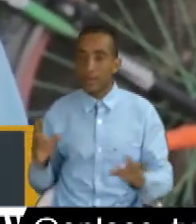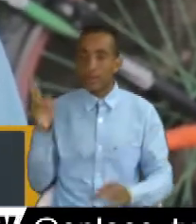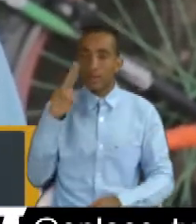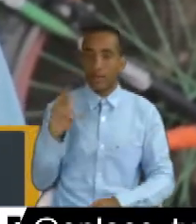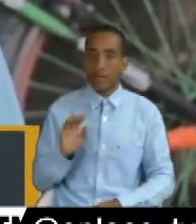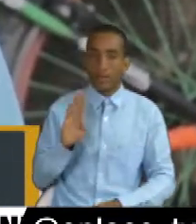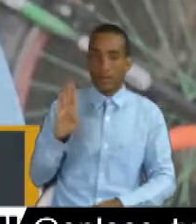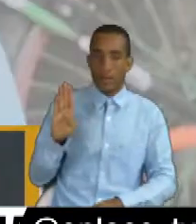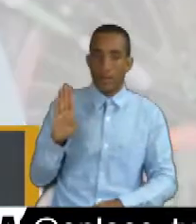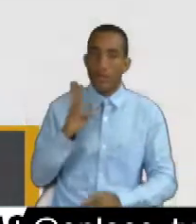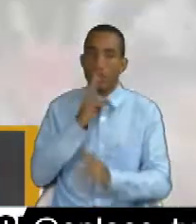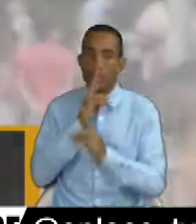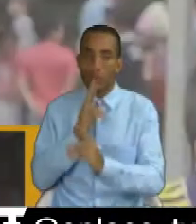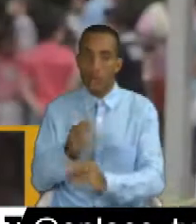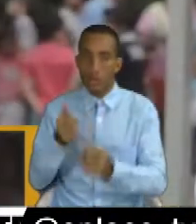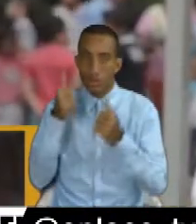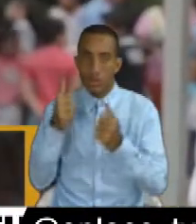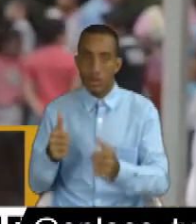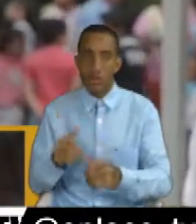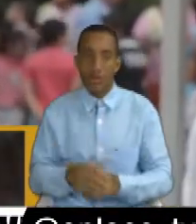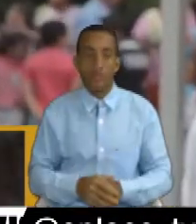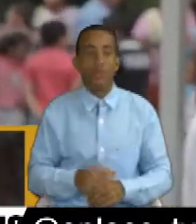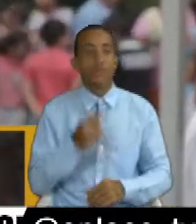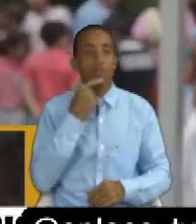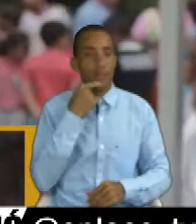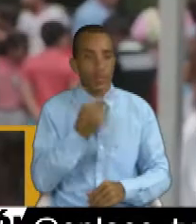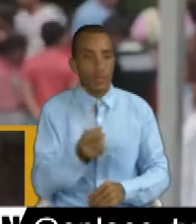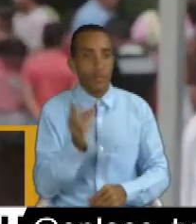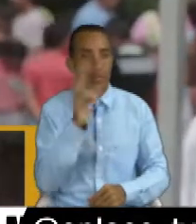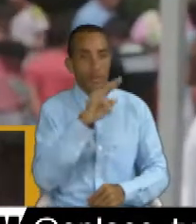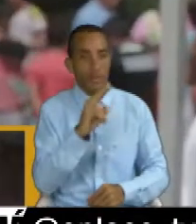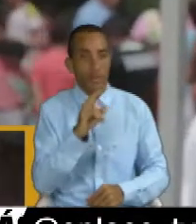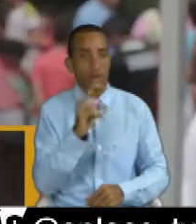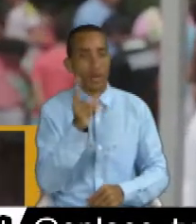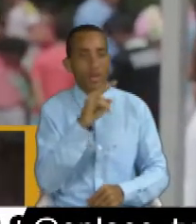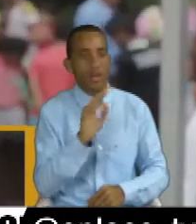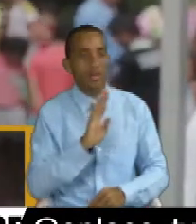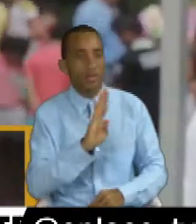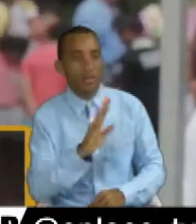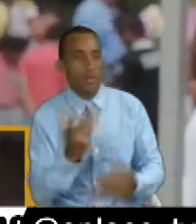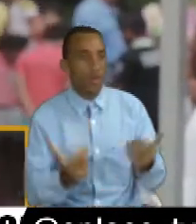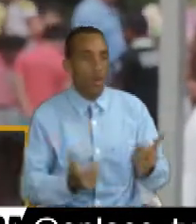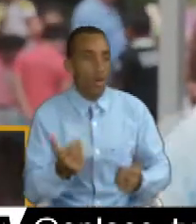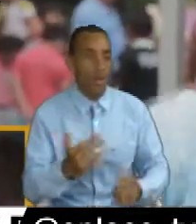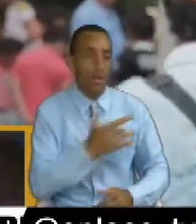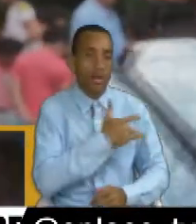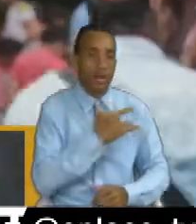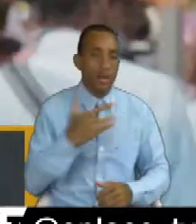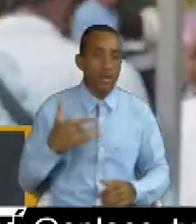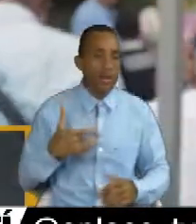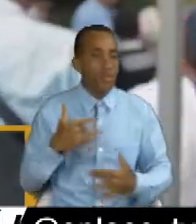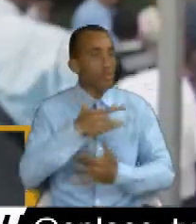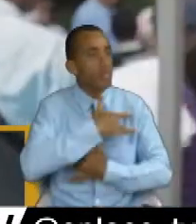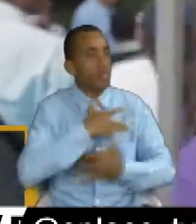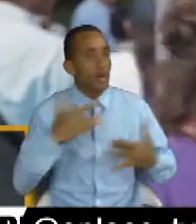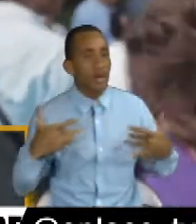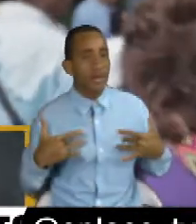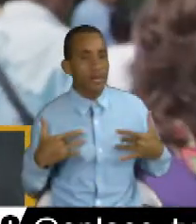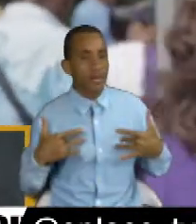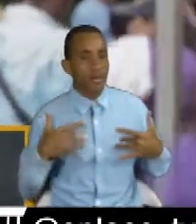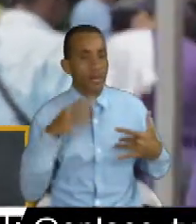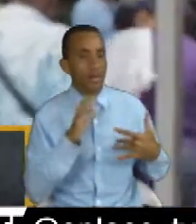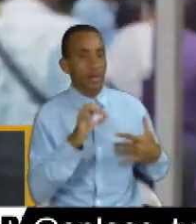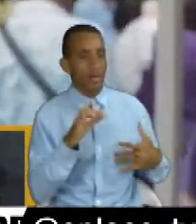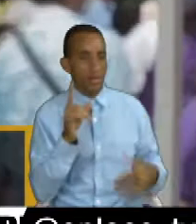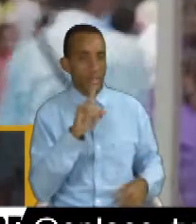una respuesta muy concreta. Le decimos en qué SISBEN se encuentra, en qué EPS están, si no tienen ninguna EPS, les